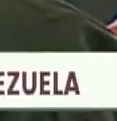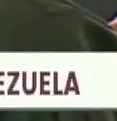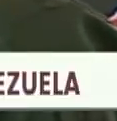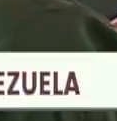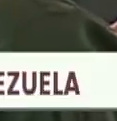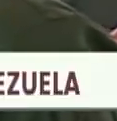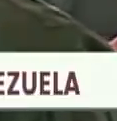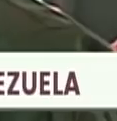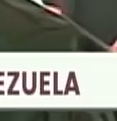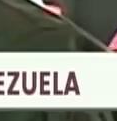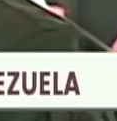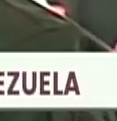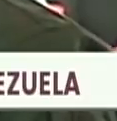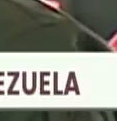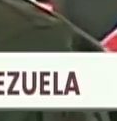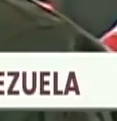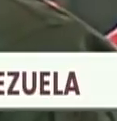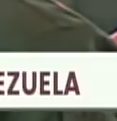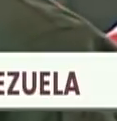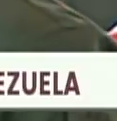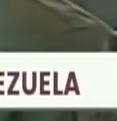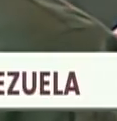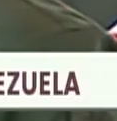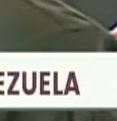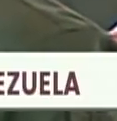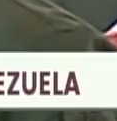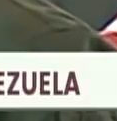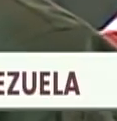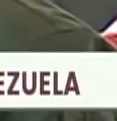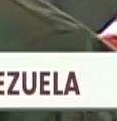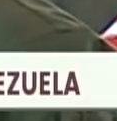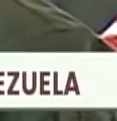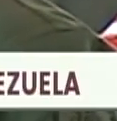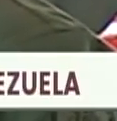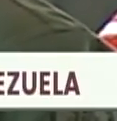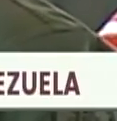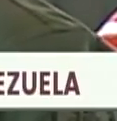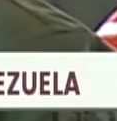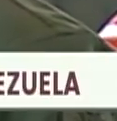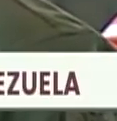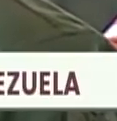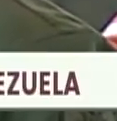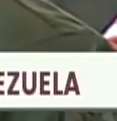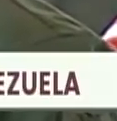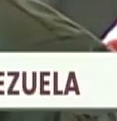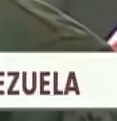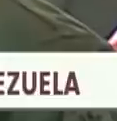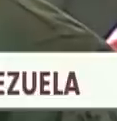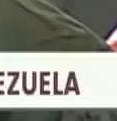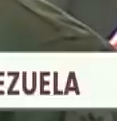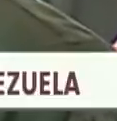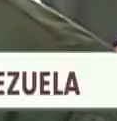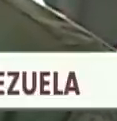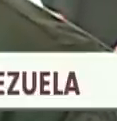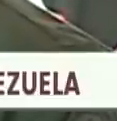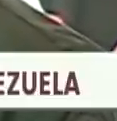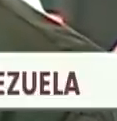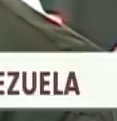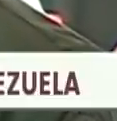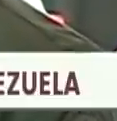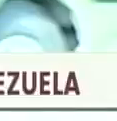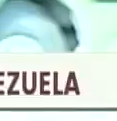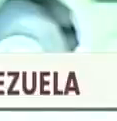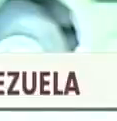comandante del sexto cuerpo de ingenieros del ejército bolivariano, Dorante. Aquí teníamos un compañero llamado Dorante, ¿te acuerdas? Un supervisor.